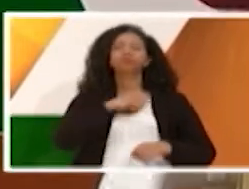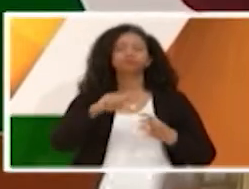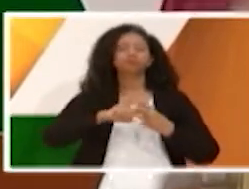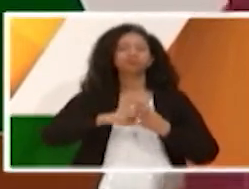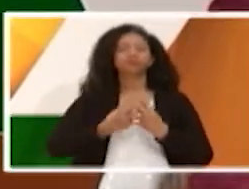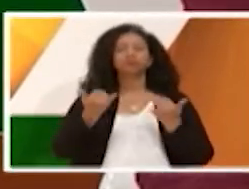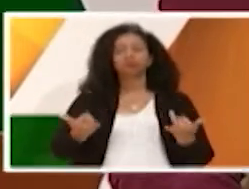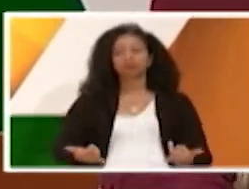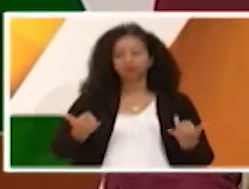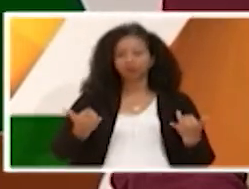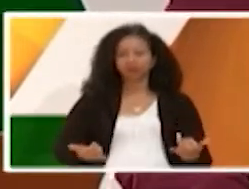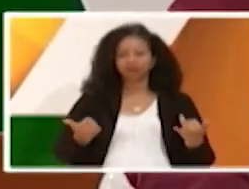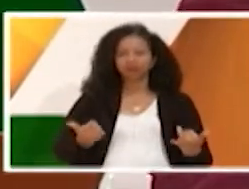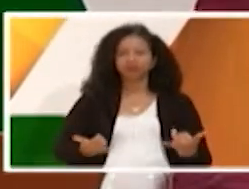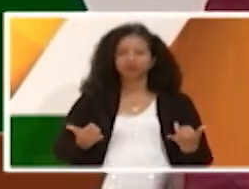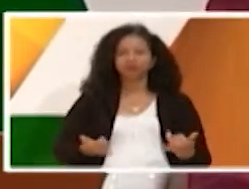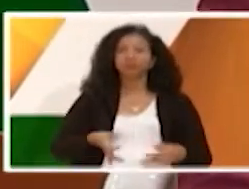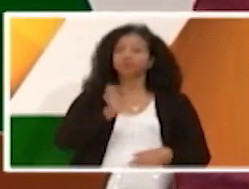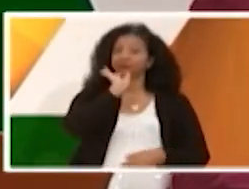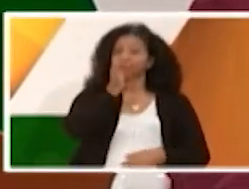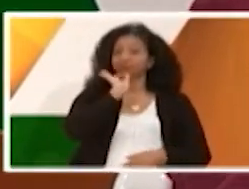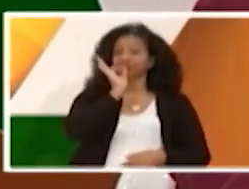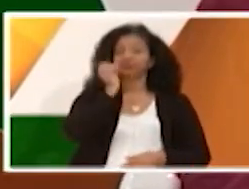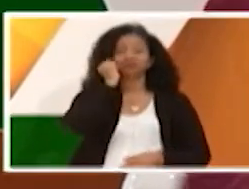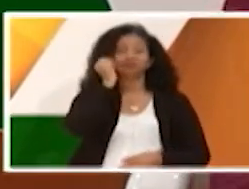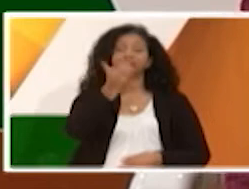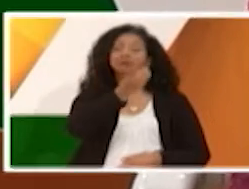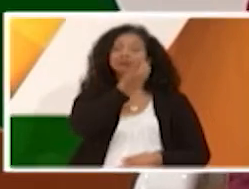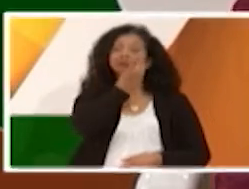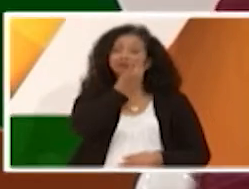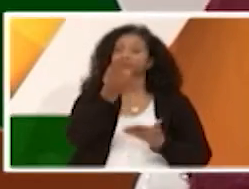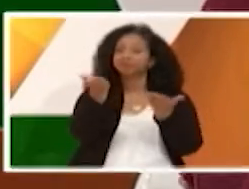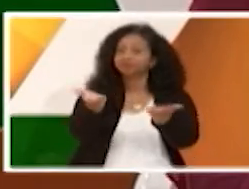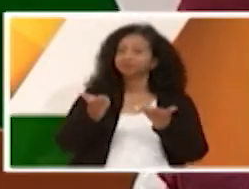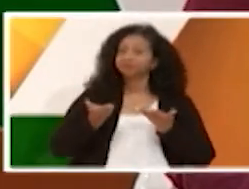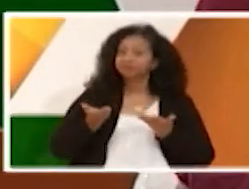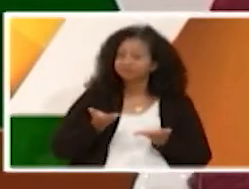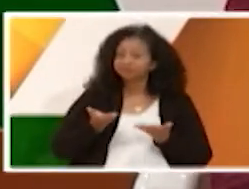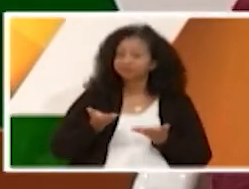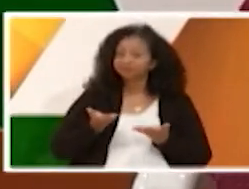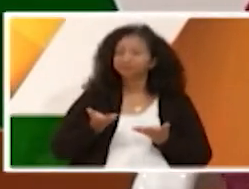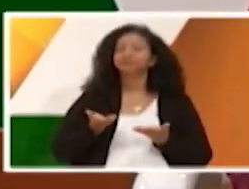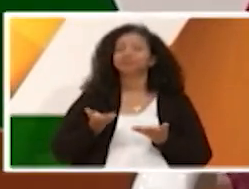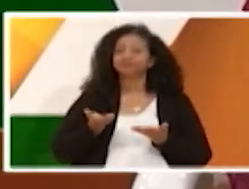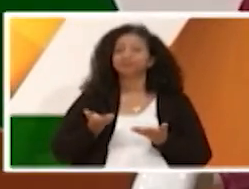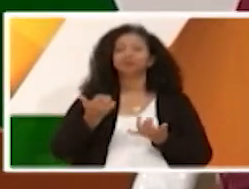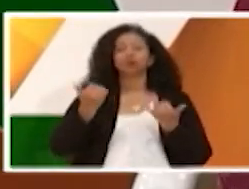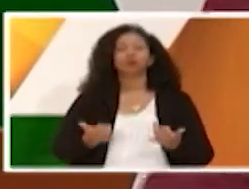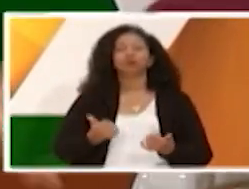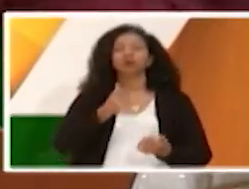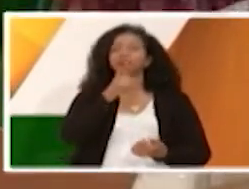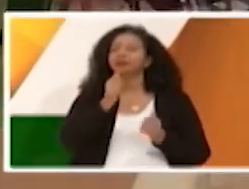ahora mismo, desde que recibamos este café Santo Domingo, que viene ahí de la mano, no de Kenia hoy,